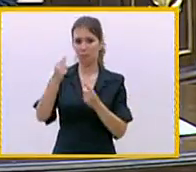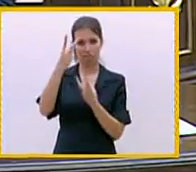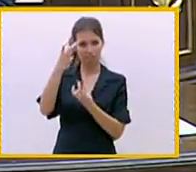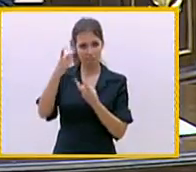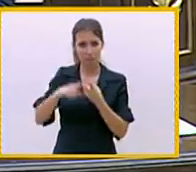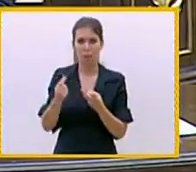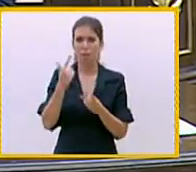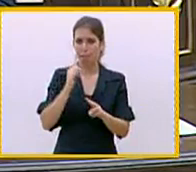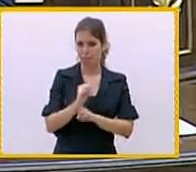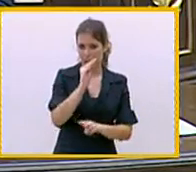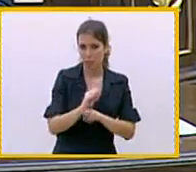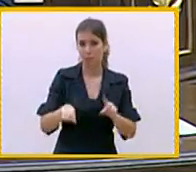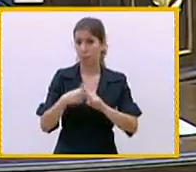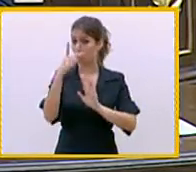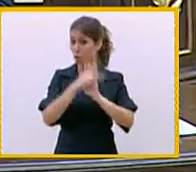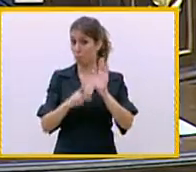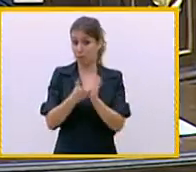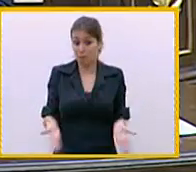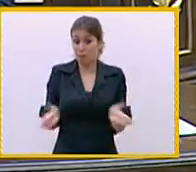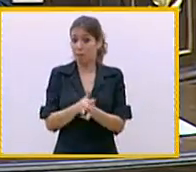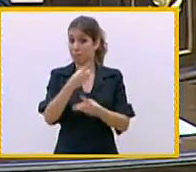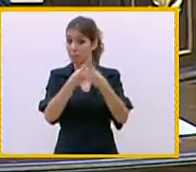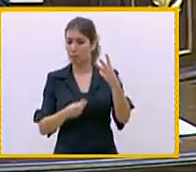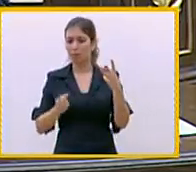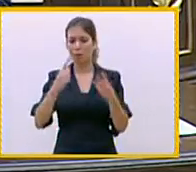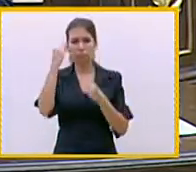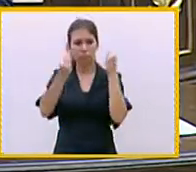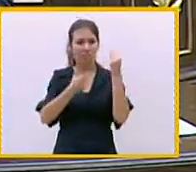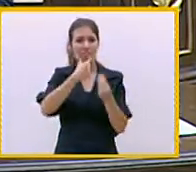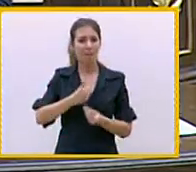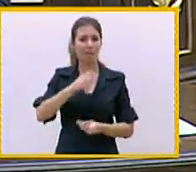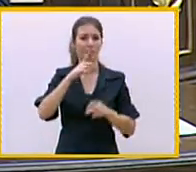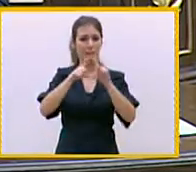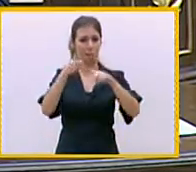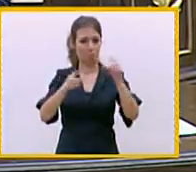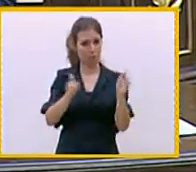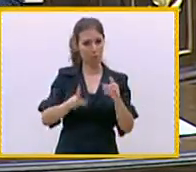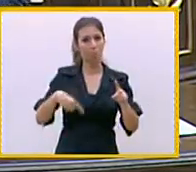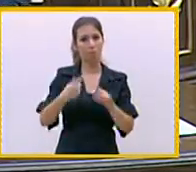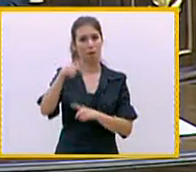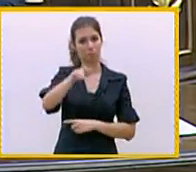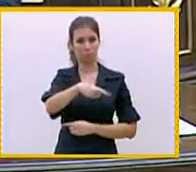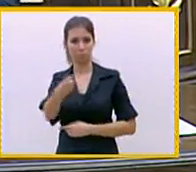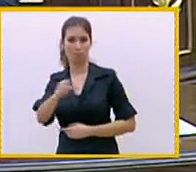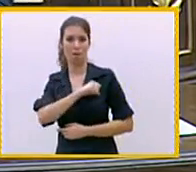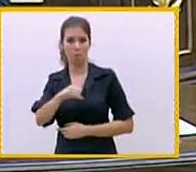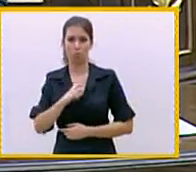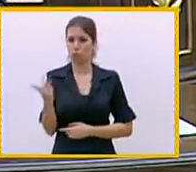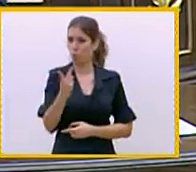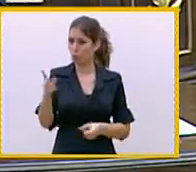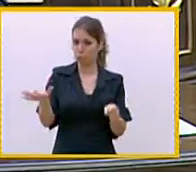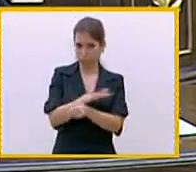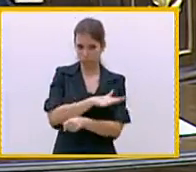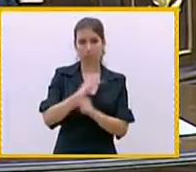financieras y normativas, pensando en facilitar la actividad de pymes y trabajadores autónomos y fomentar y